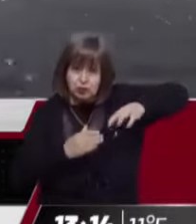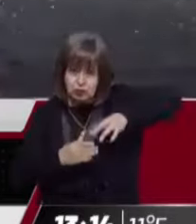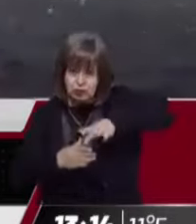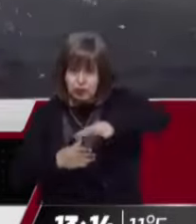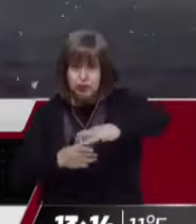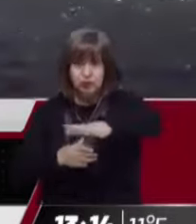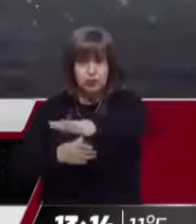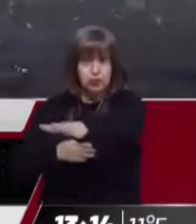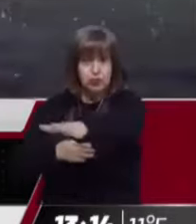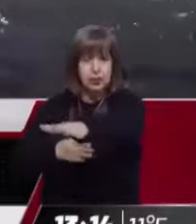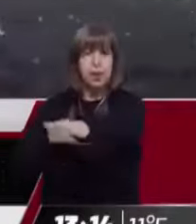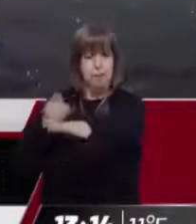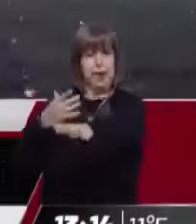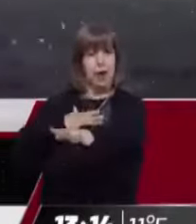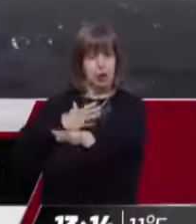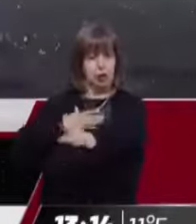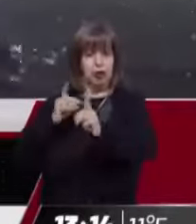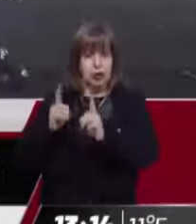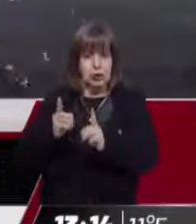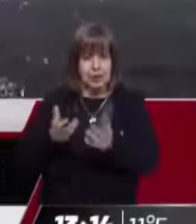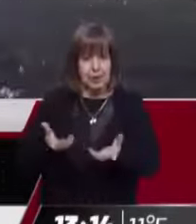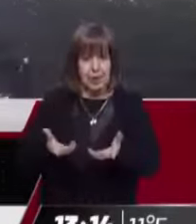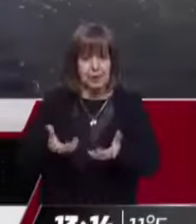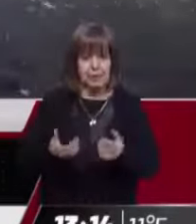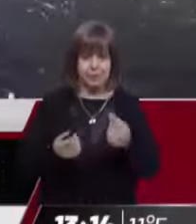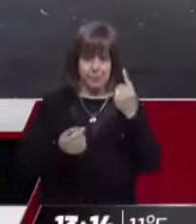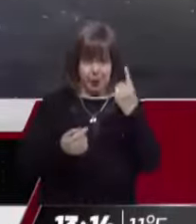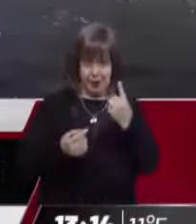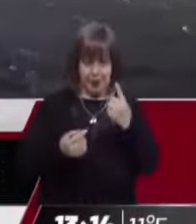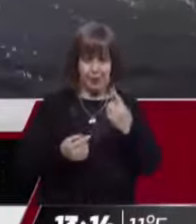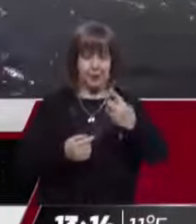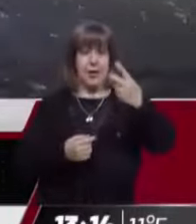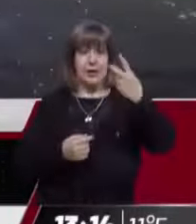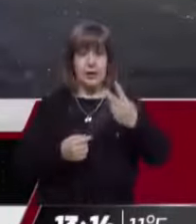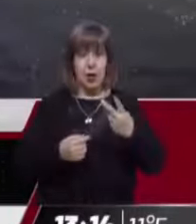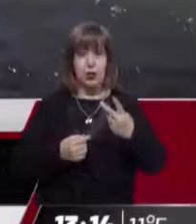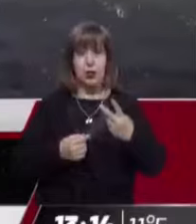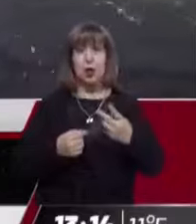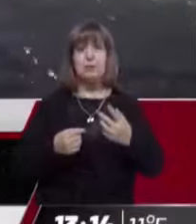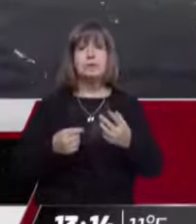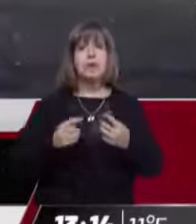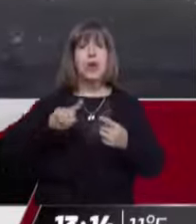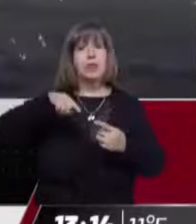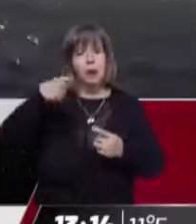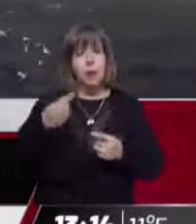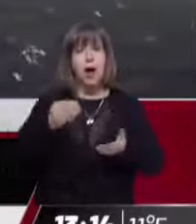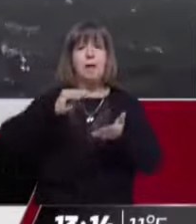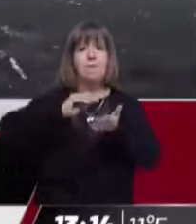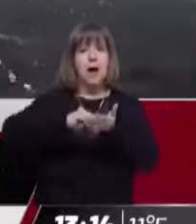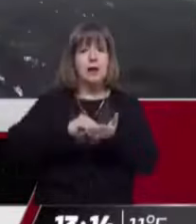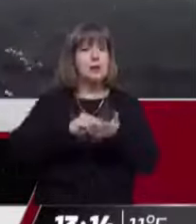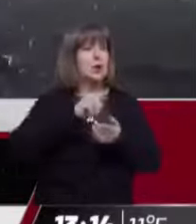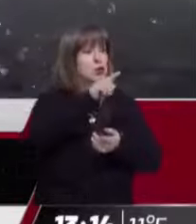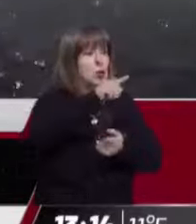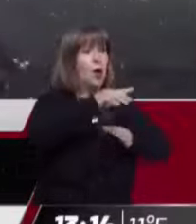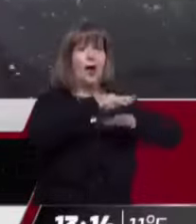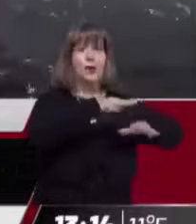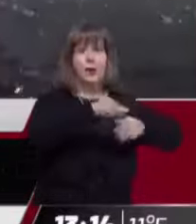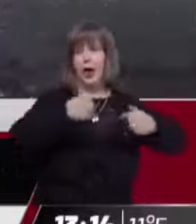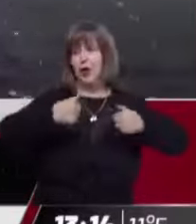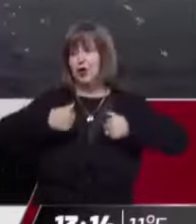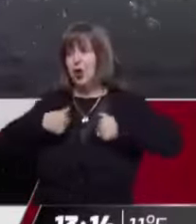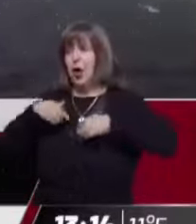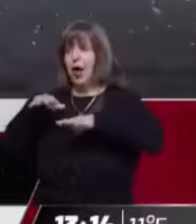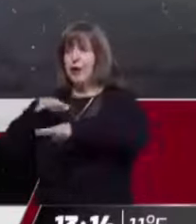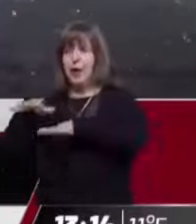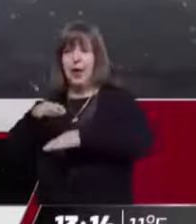recomponer el sistema. Y después podemos seguir negociando qué actividades o